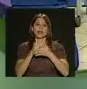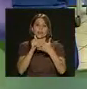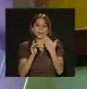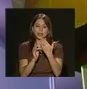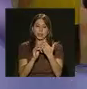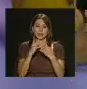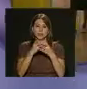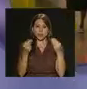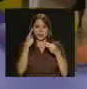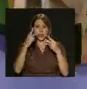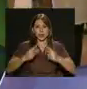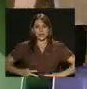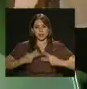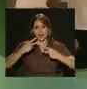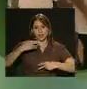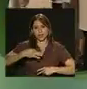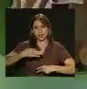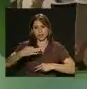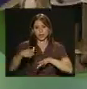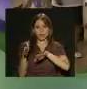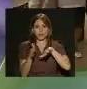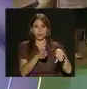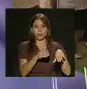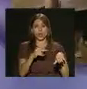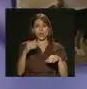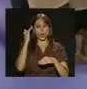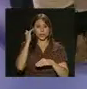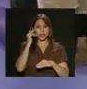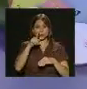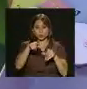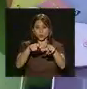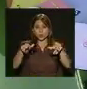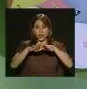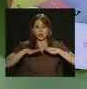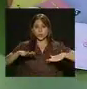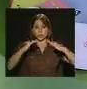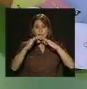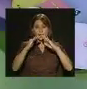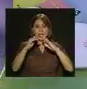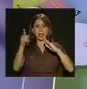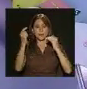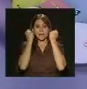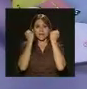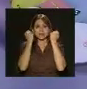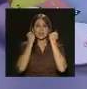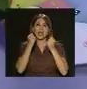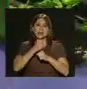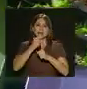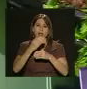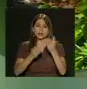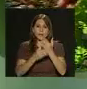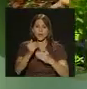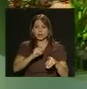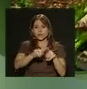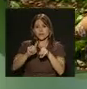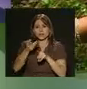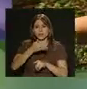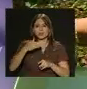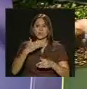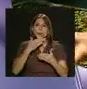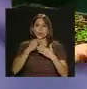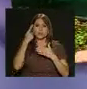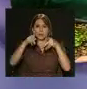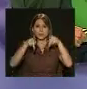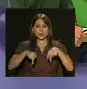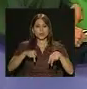Vida Diaria. Conoceremos un centro diurno en Pavas, en donde las manualidades y la hidroponía son muy buenas opciones para los ciudadanos